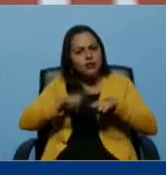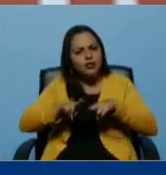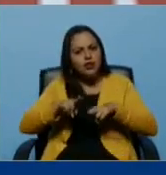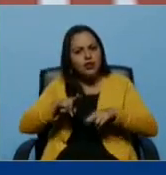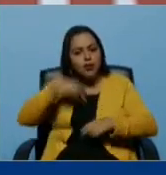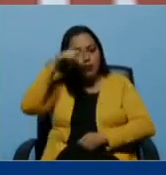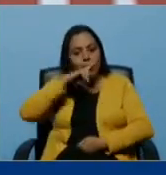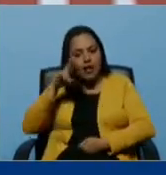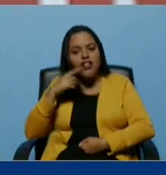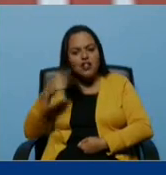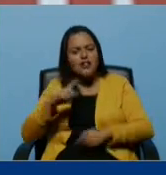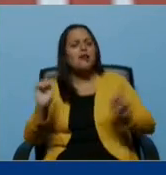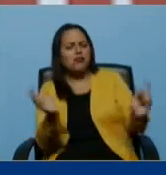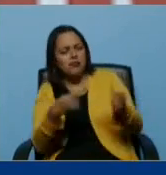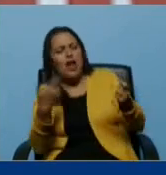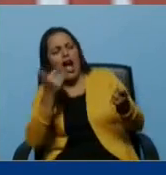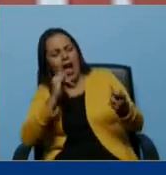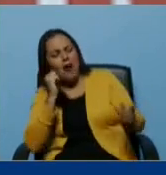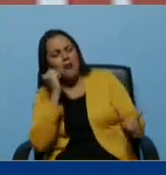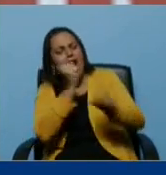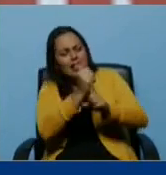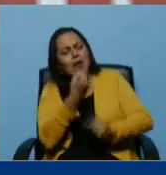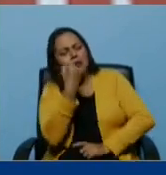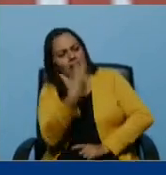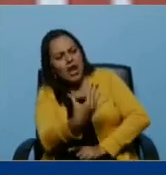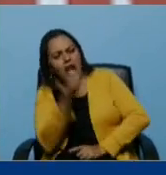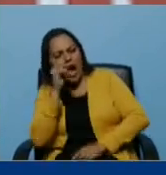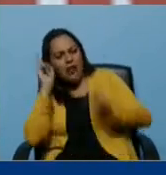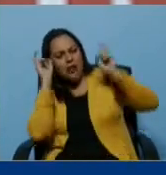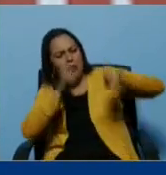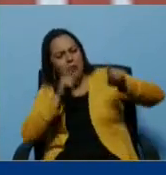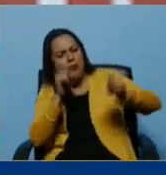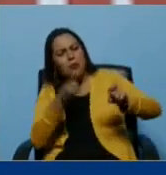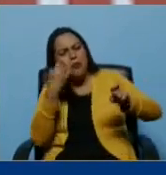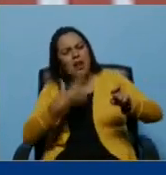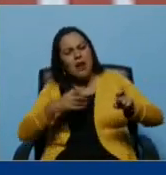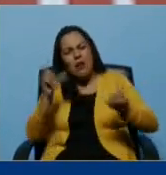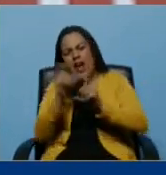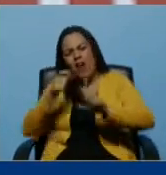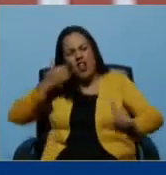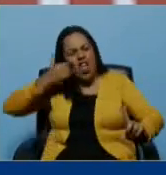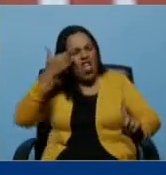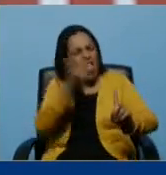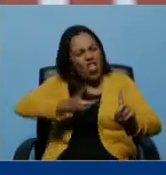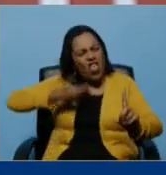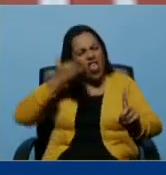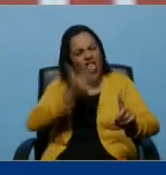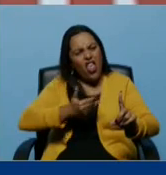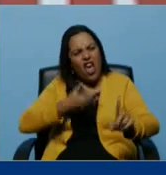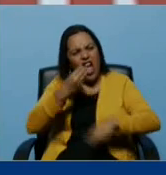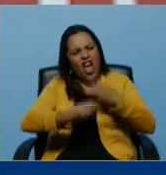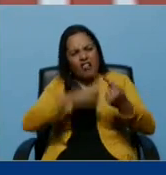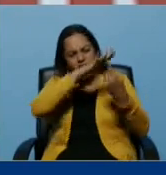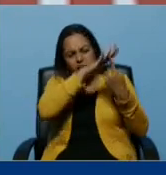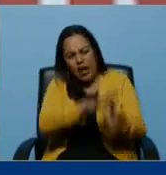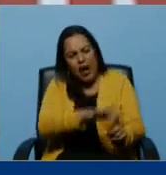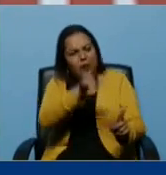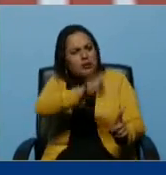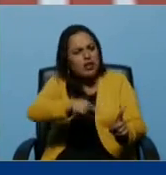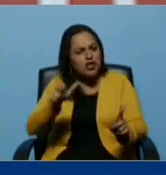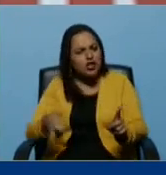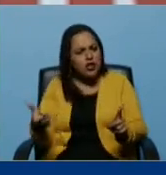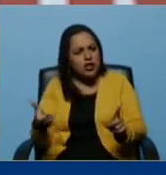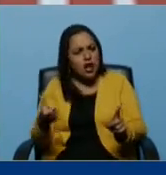que está bien matar? Si sus padres le están enseñando que está bien insultar, que está bien denigrar del